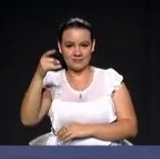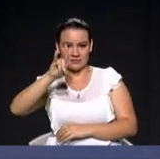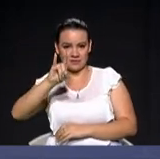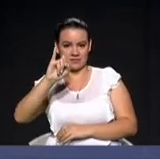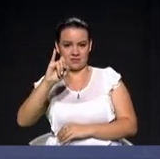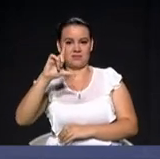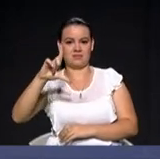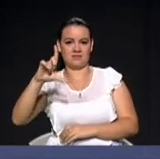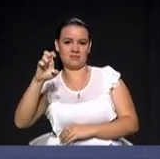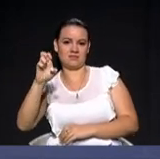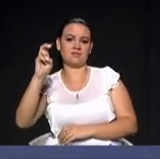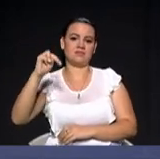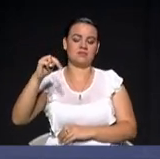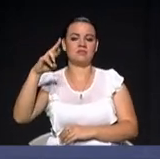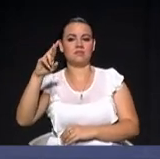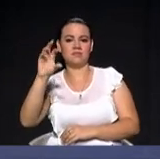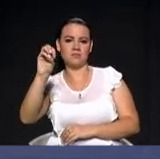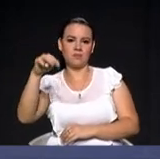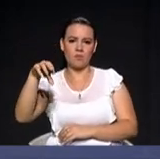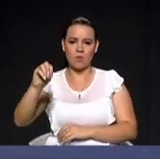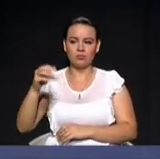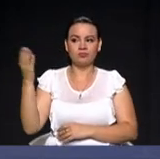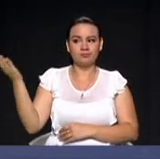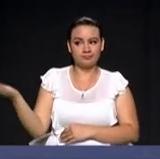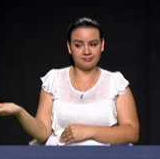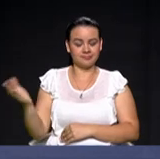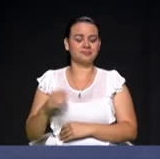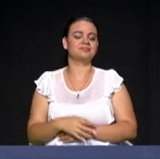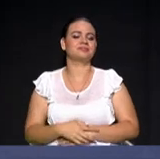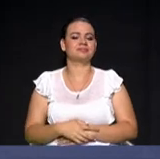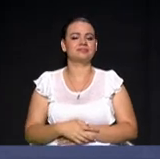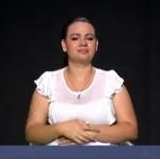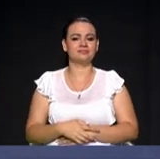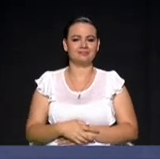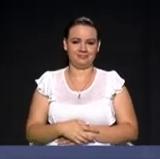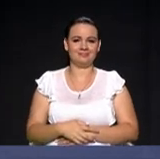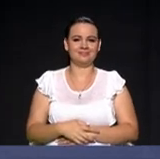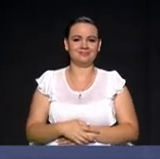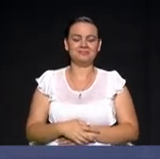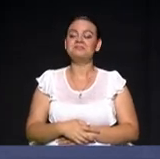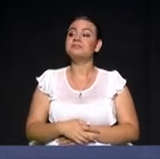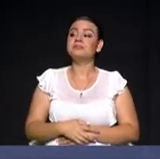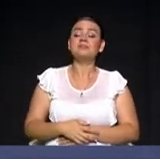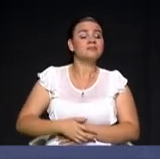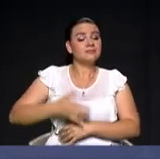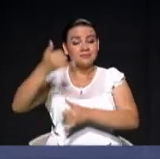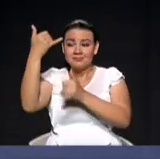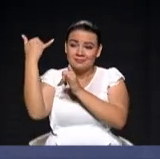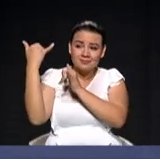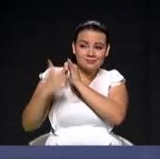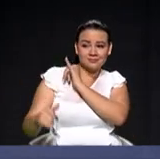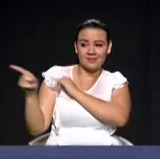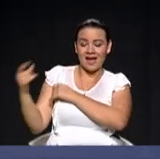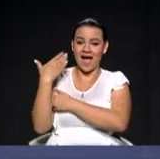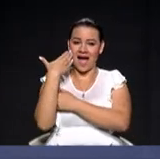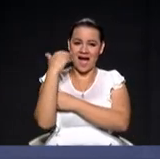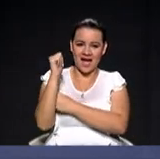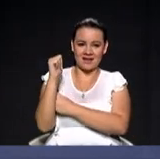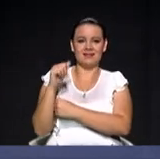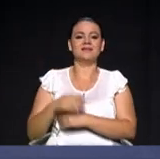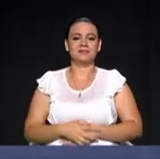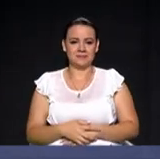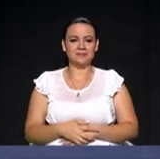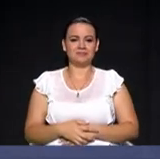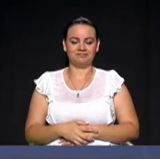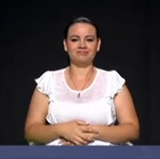partido para él y finalmente del partido pre perdón partido pre y finalmente nos acompaña la doctora gemma maría mejía